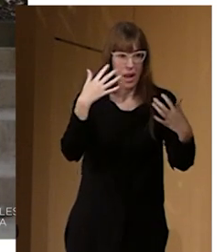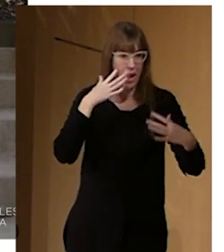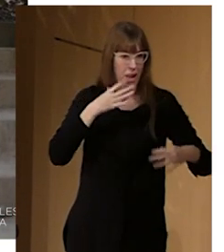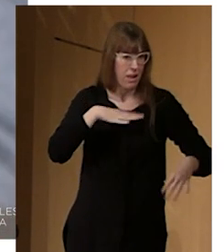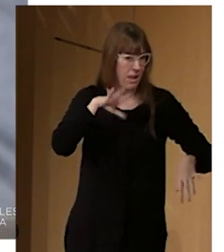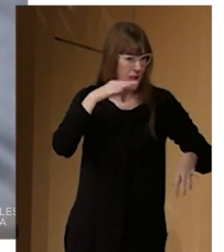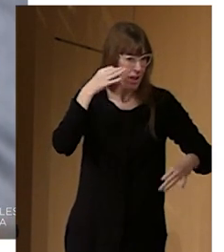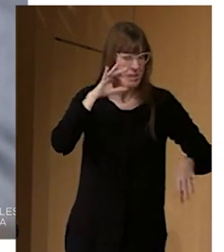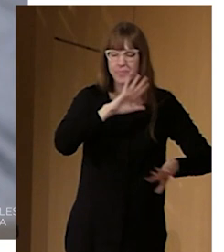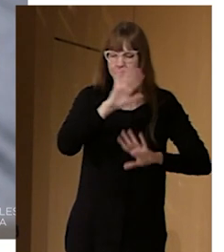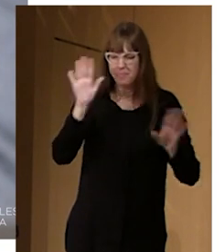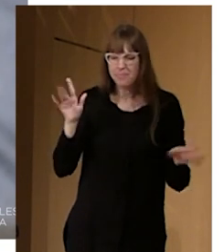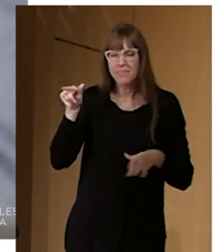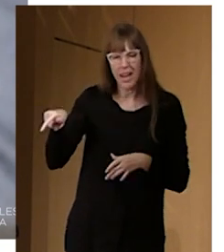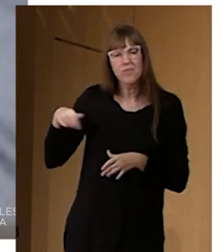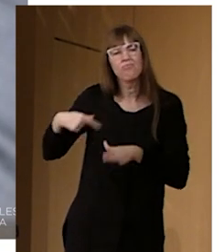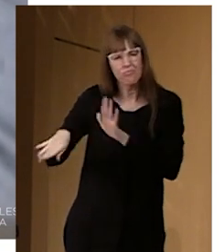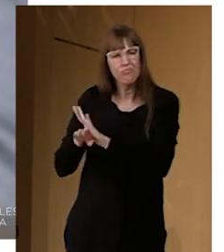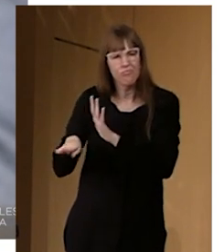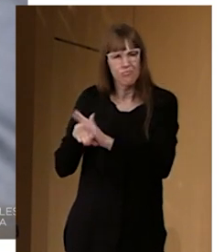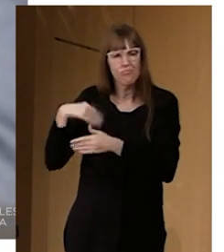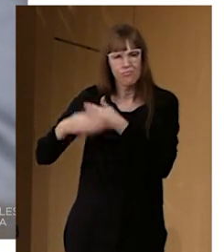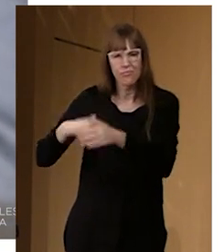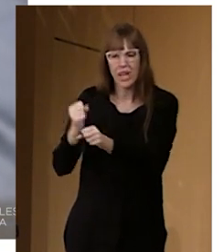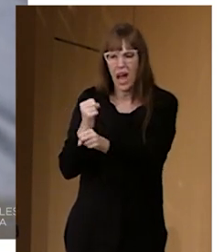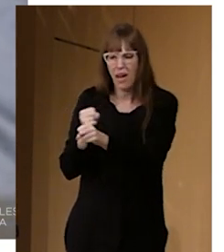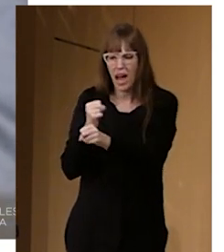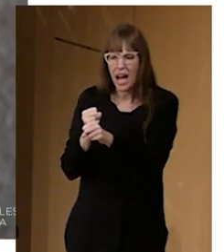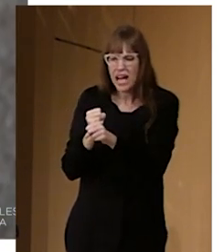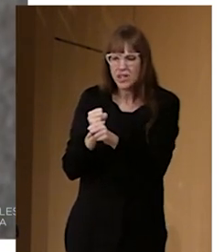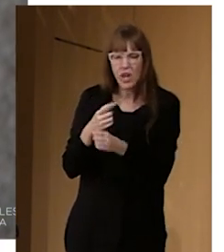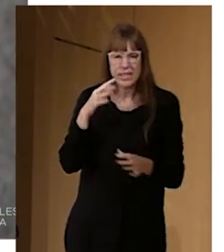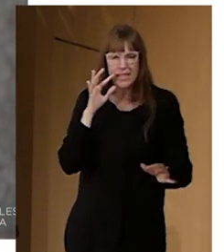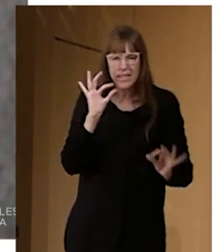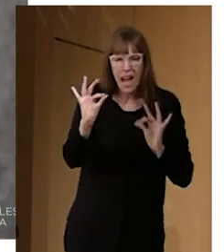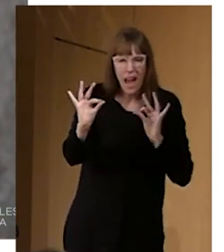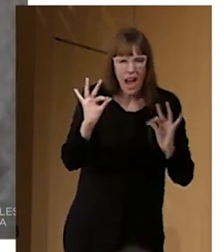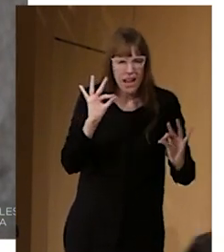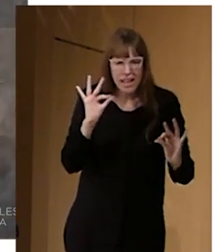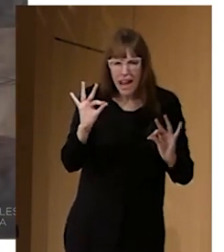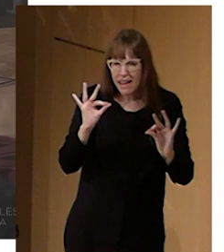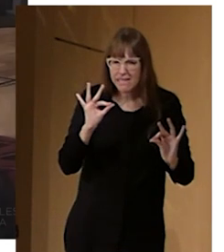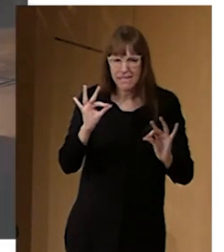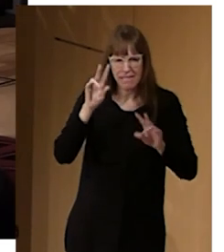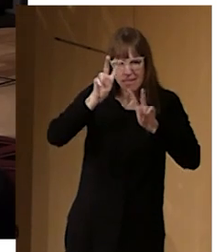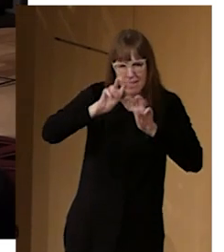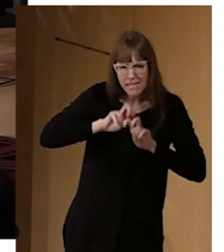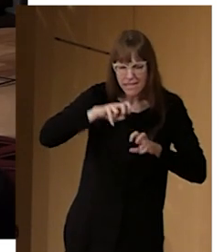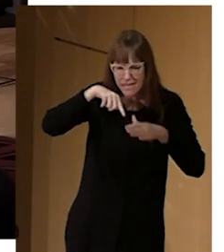desanimó amante de los detalles y preciso como un relojero suizo realizó un magnífico arreglo